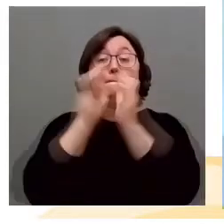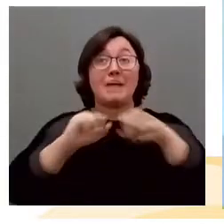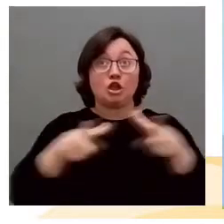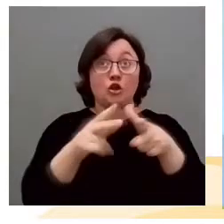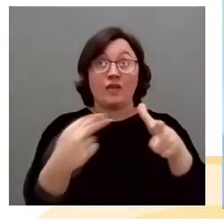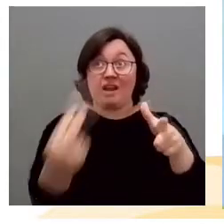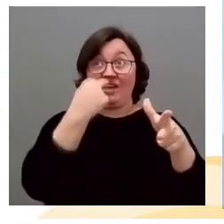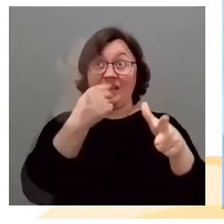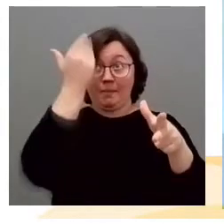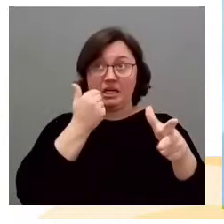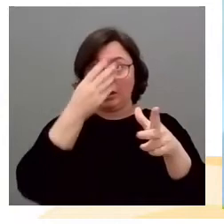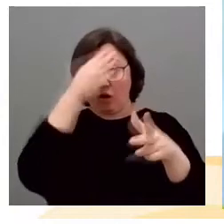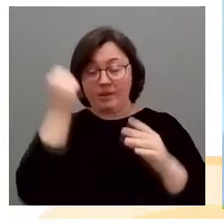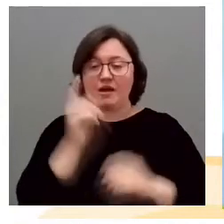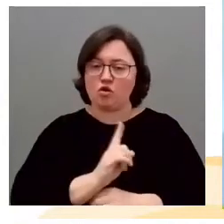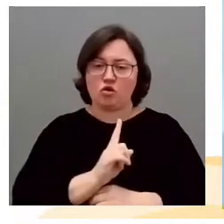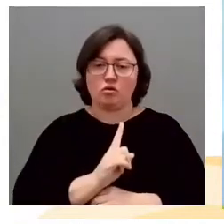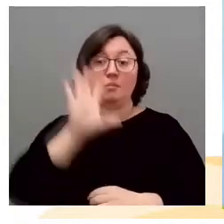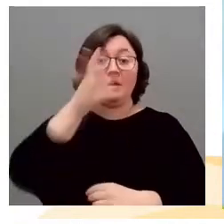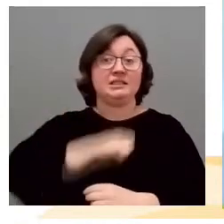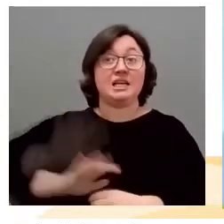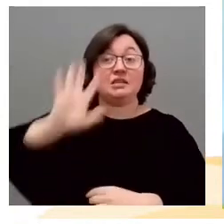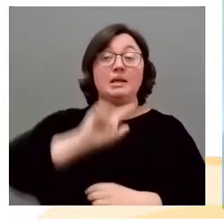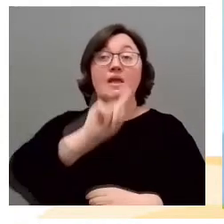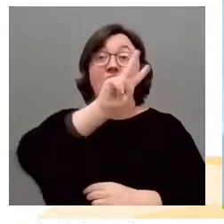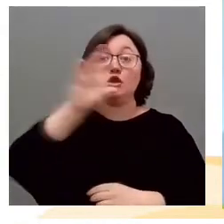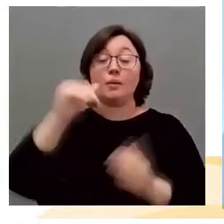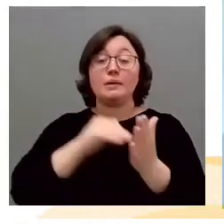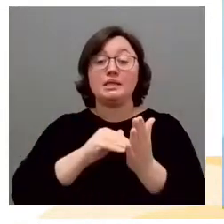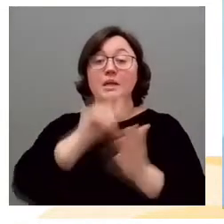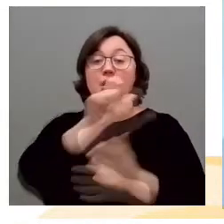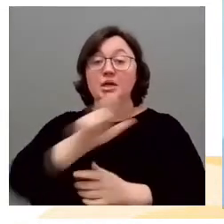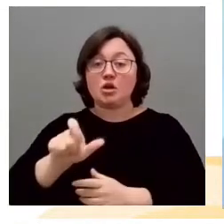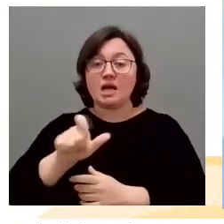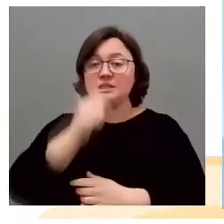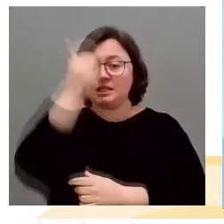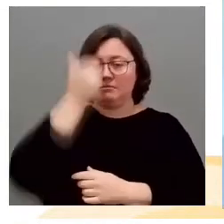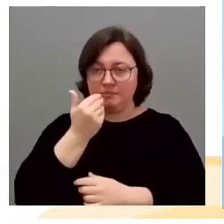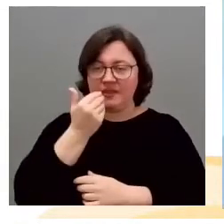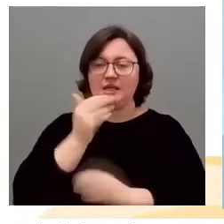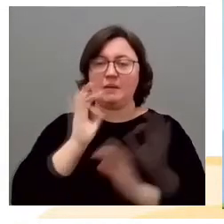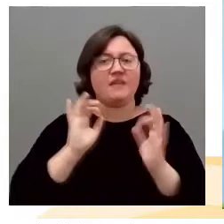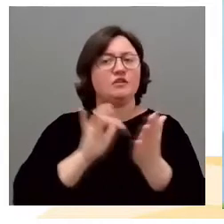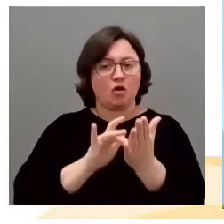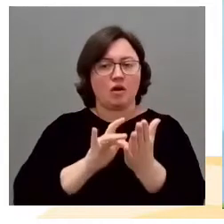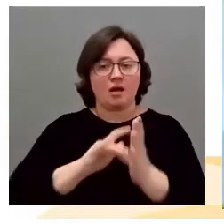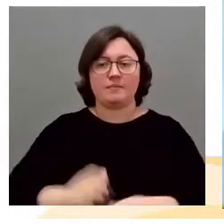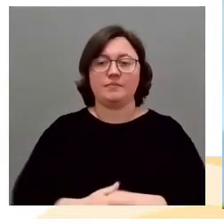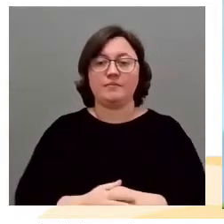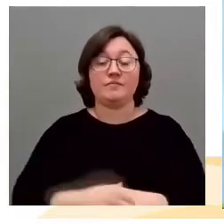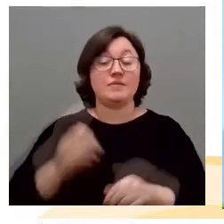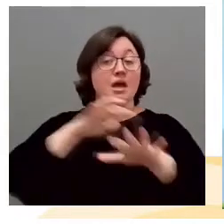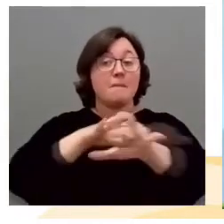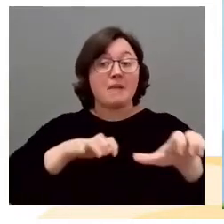nuevo. En España viven 120.000 personas con esa discapacidad y la gran mayoría